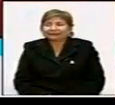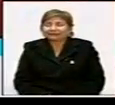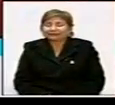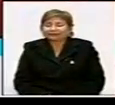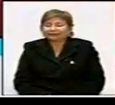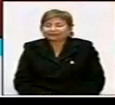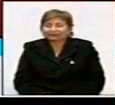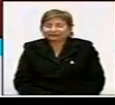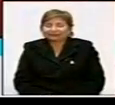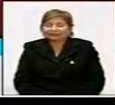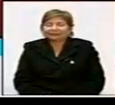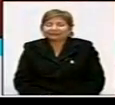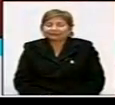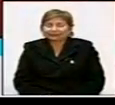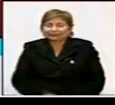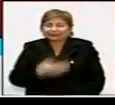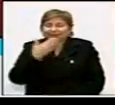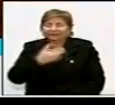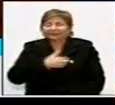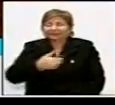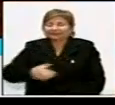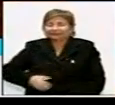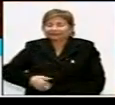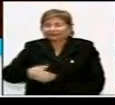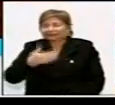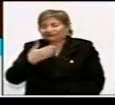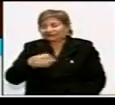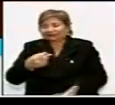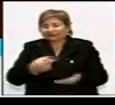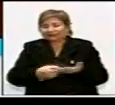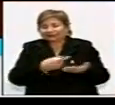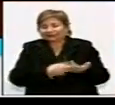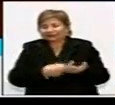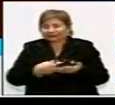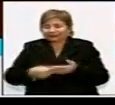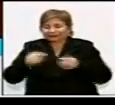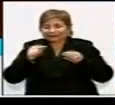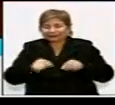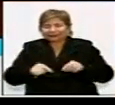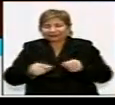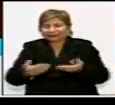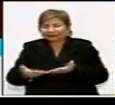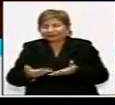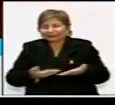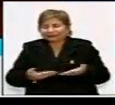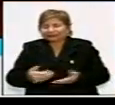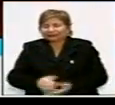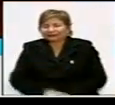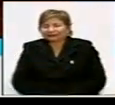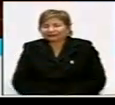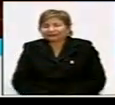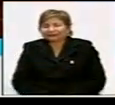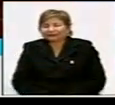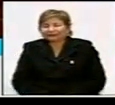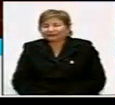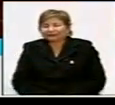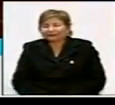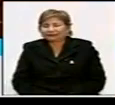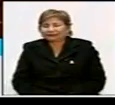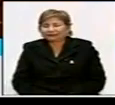gracias presidente presidente se ha discutido muchísimo aquí y presidente el